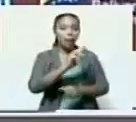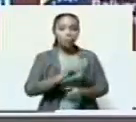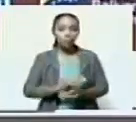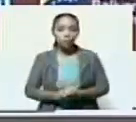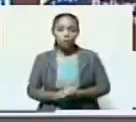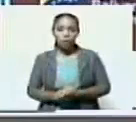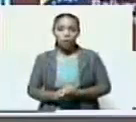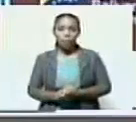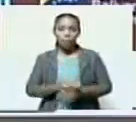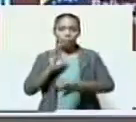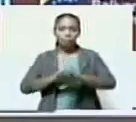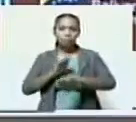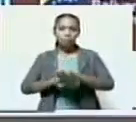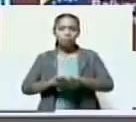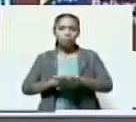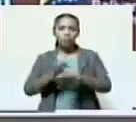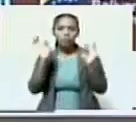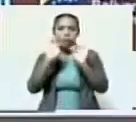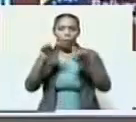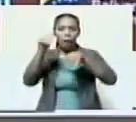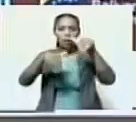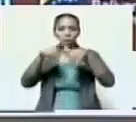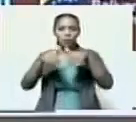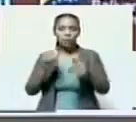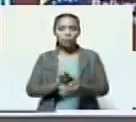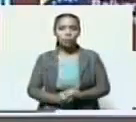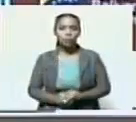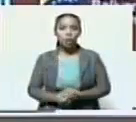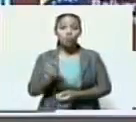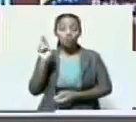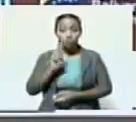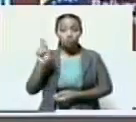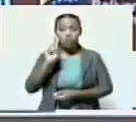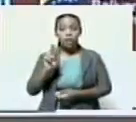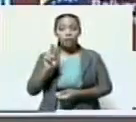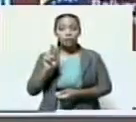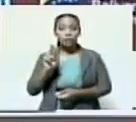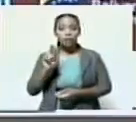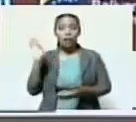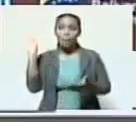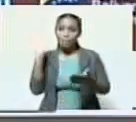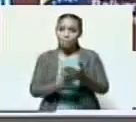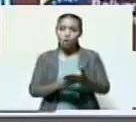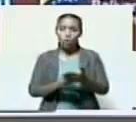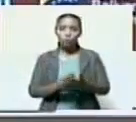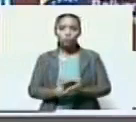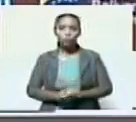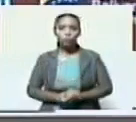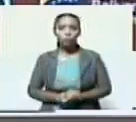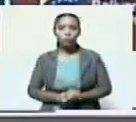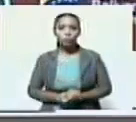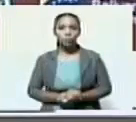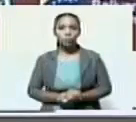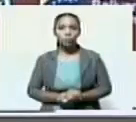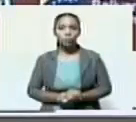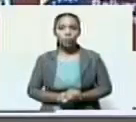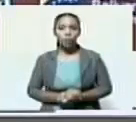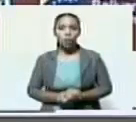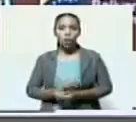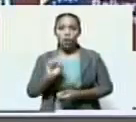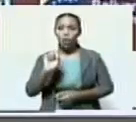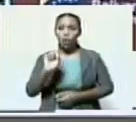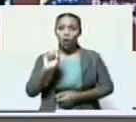con propósitos electorales, la usan, la emplean, no solamente como